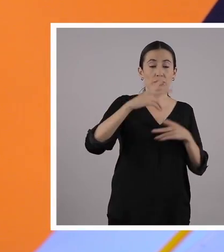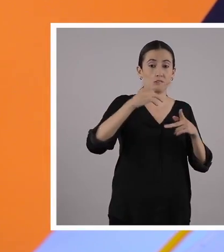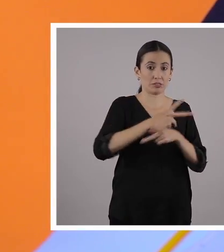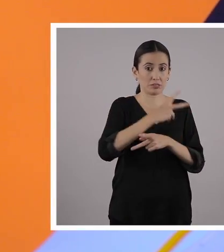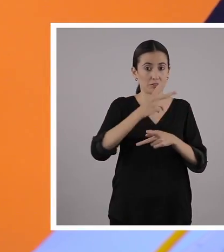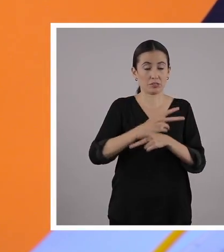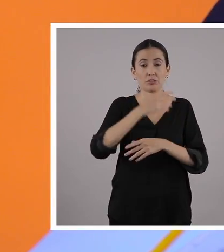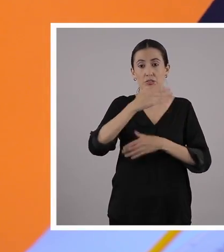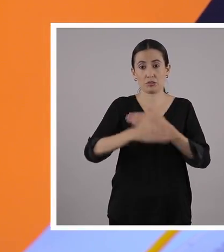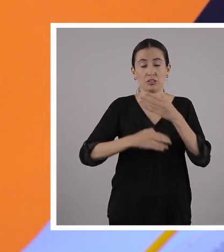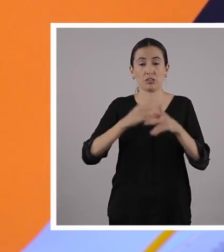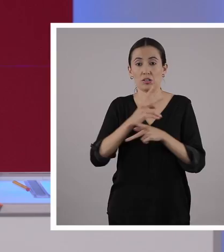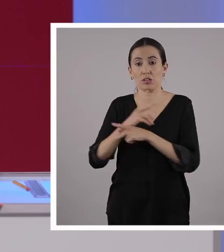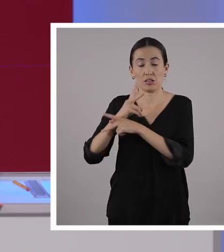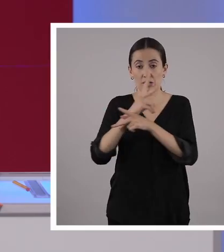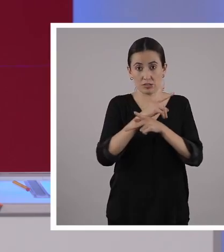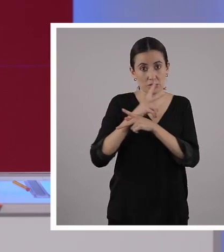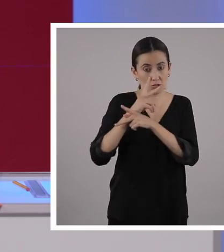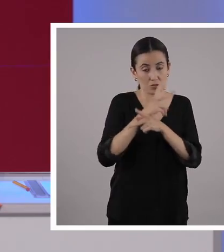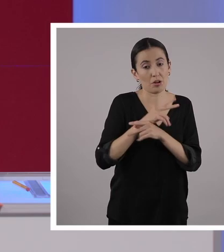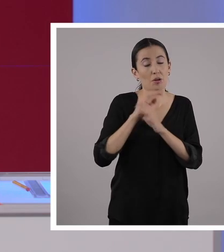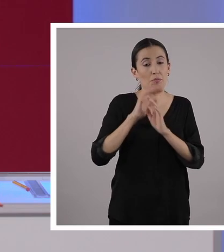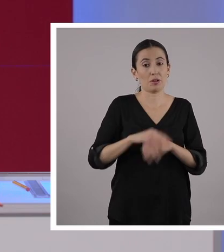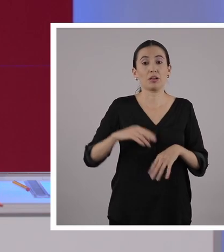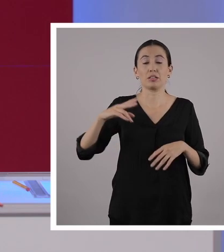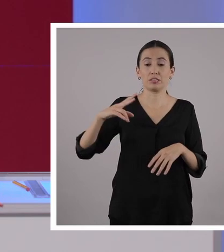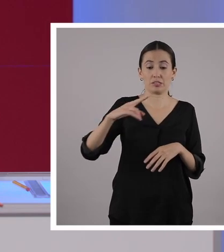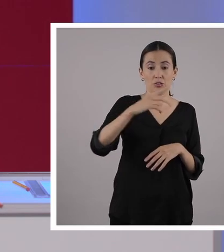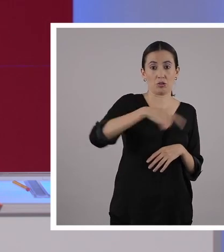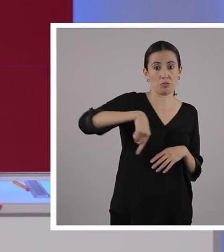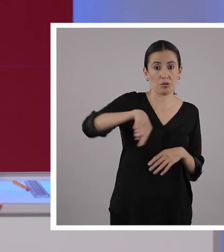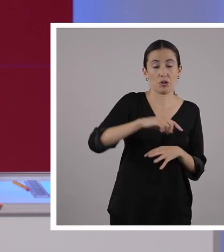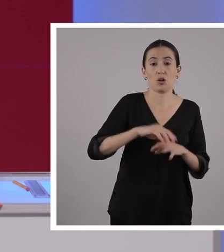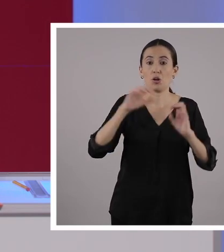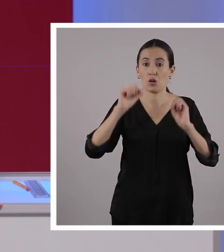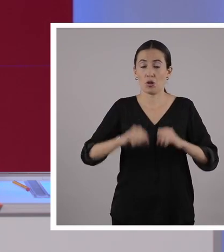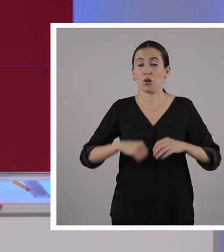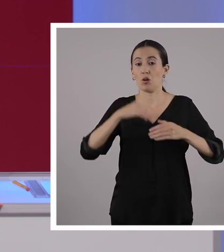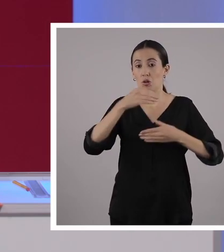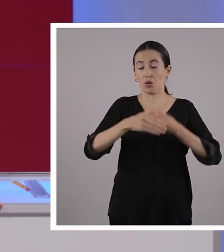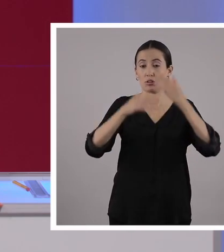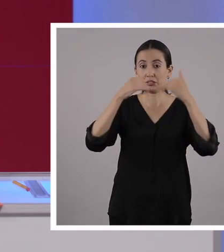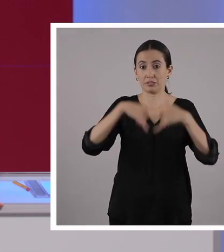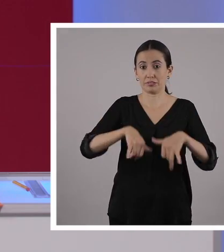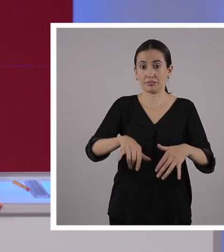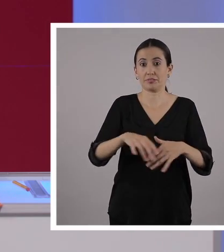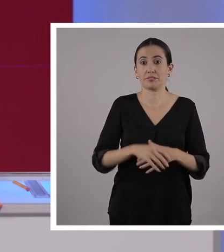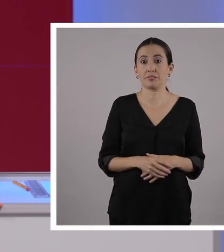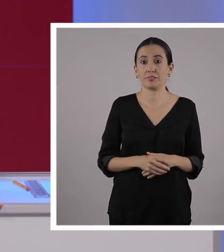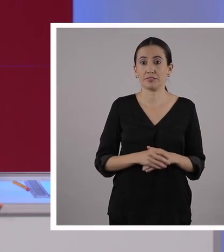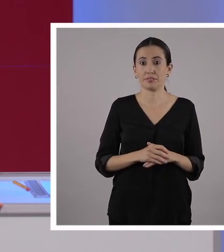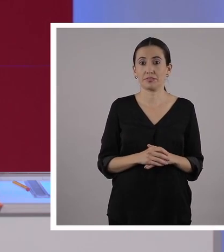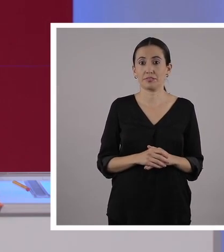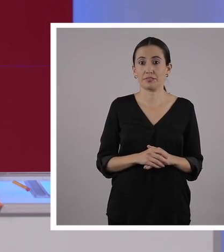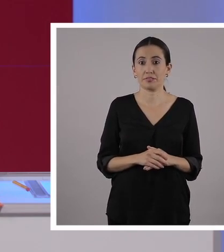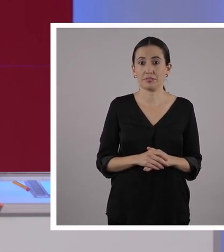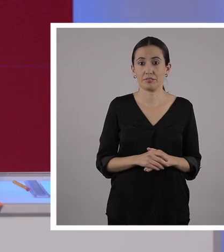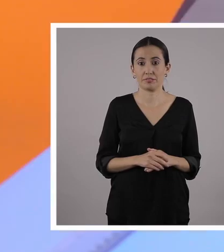pueden resultar también un poco peligrosas, así que con mucho cuidado hacer los cortes del cubo para poder contar nuestras historias.